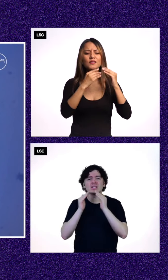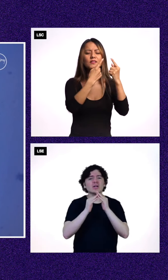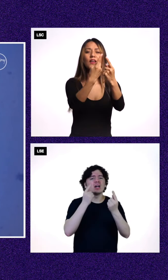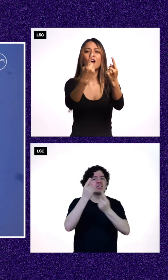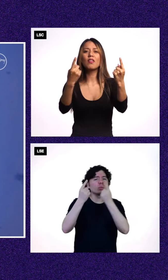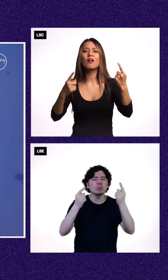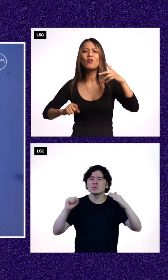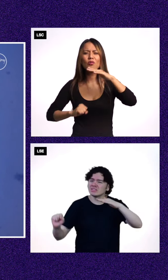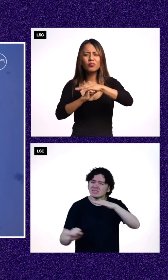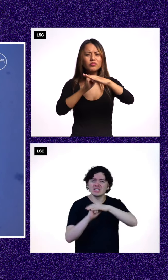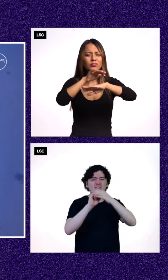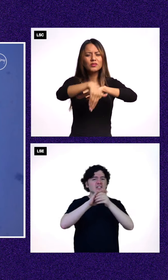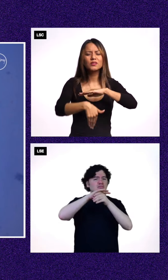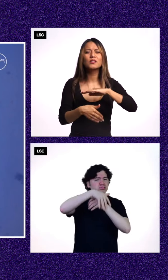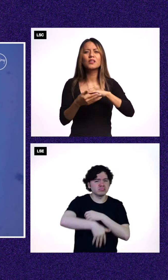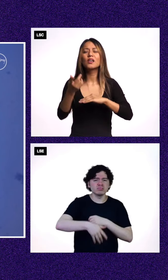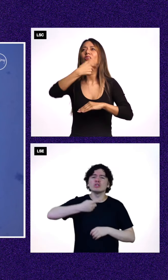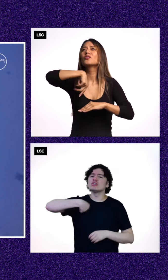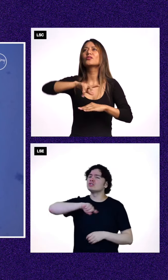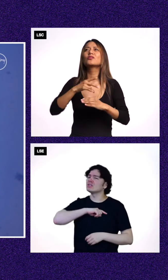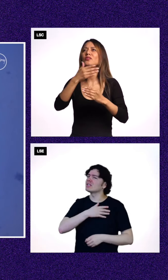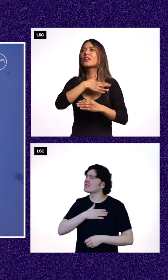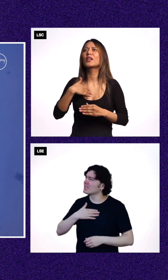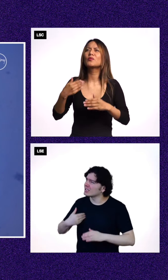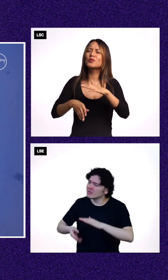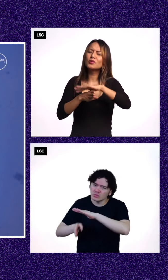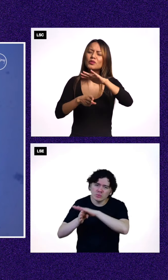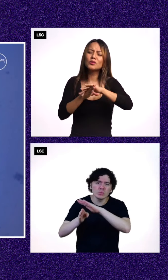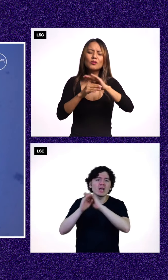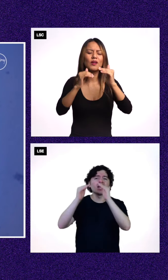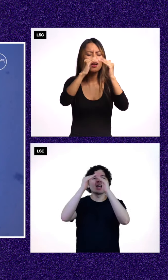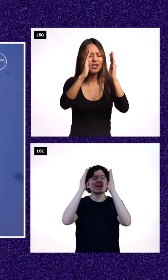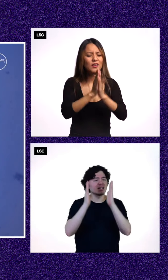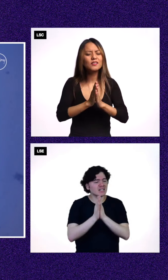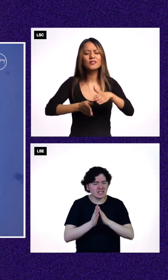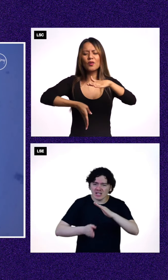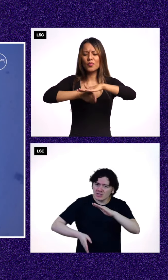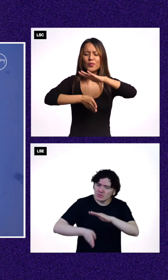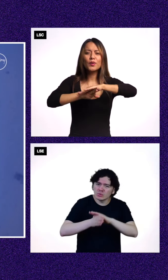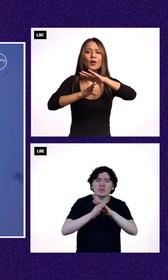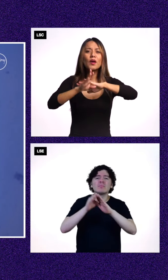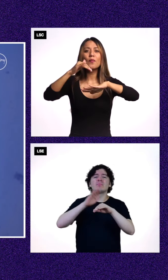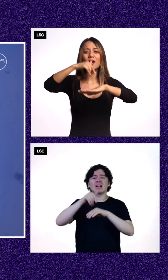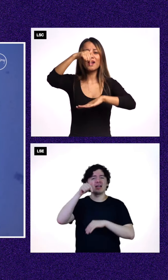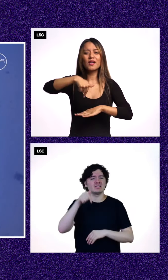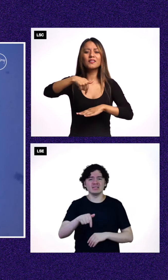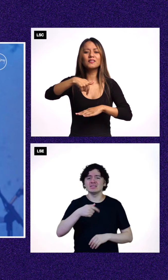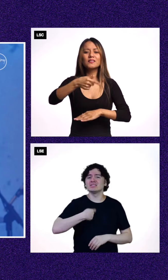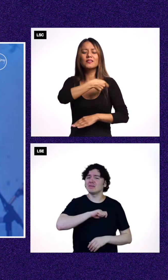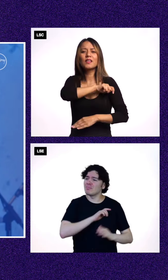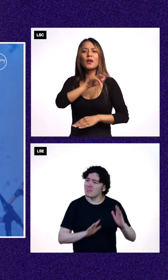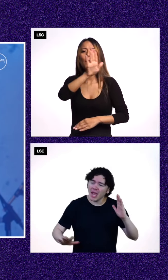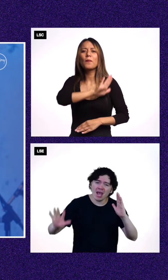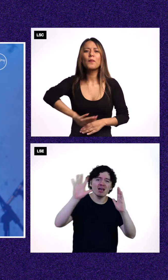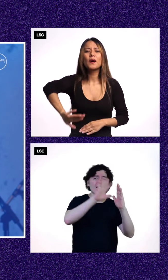Señor, seguiremos levantando esta iglesia para esta tierra, para este país, en su